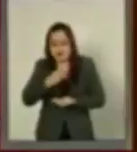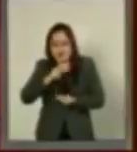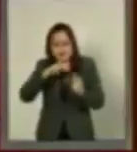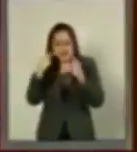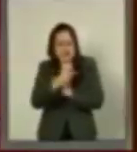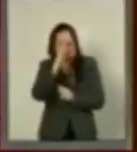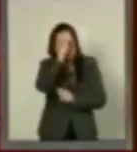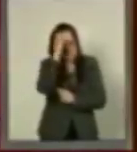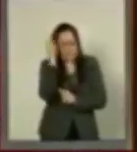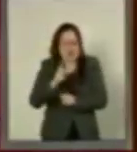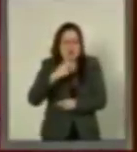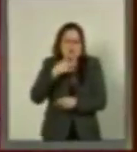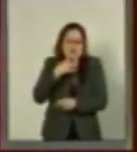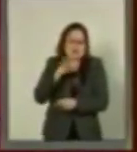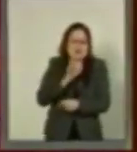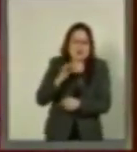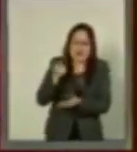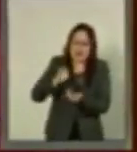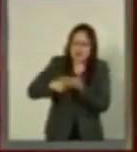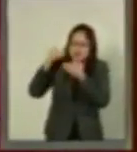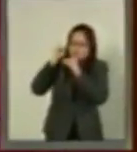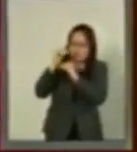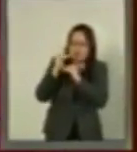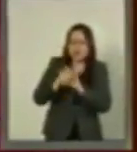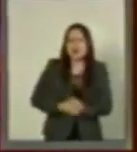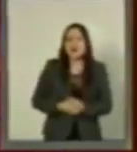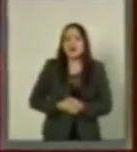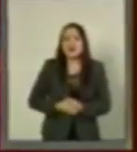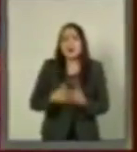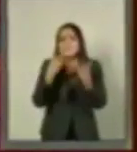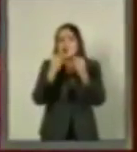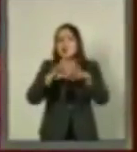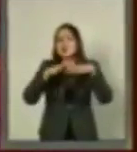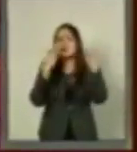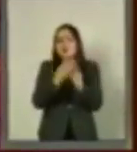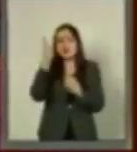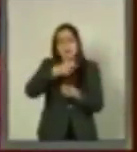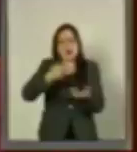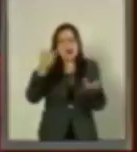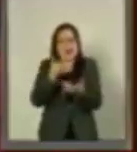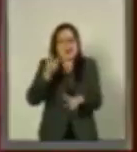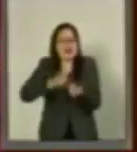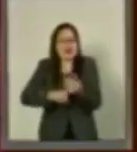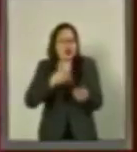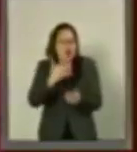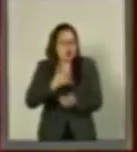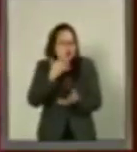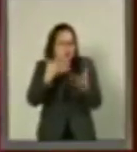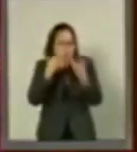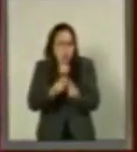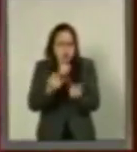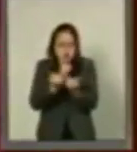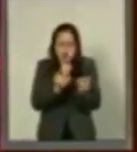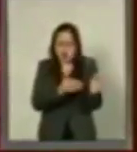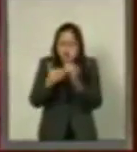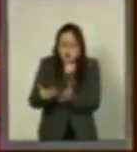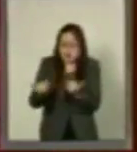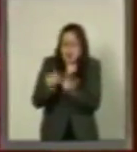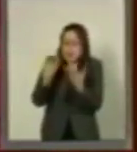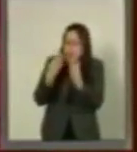visión muy simple y muy limitada. Son muchas las formas de cometer actos de corrupción y sus